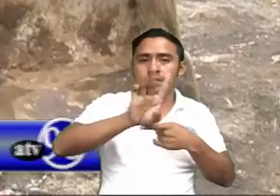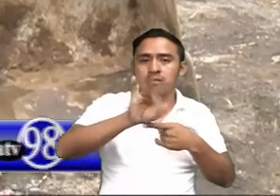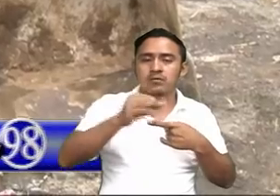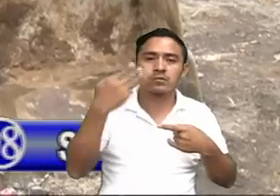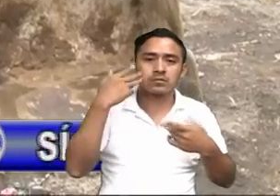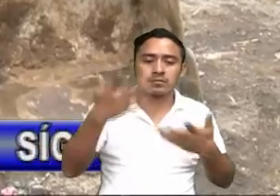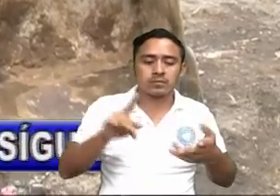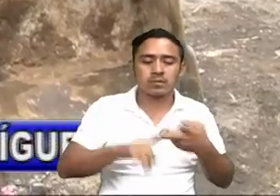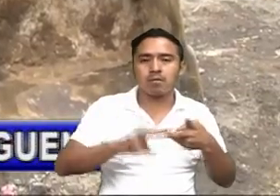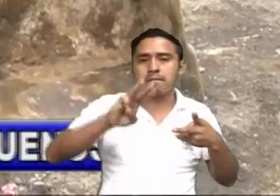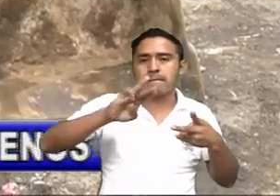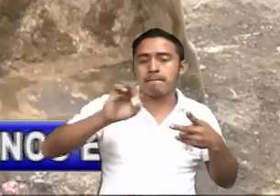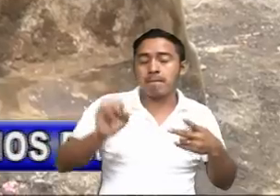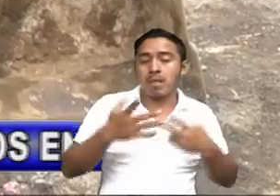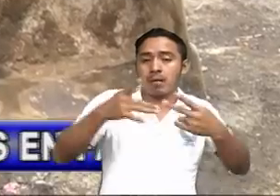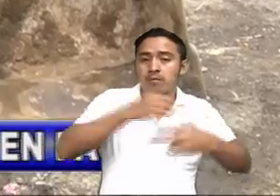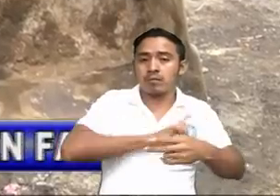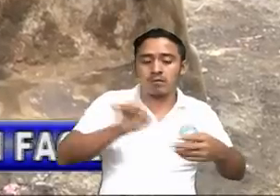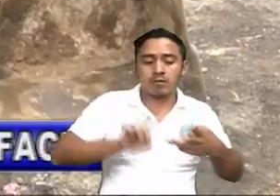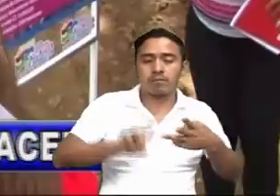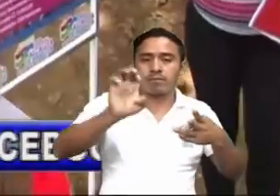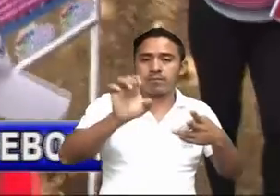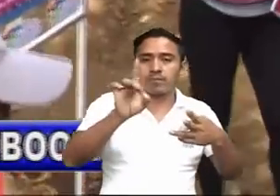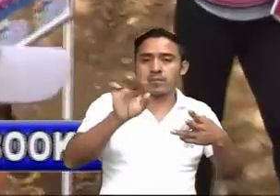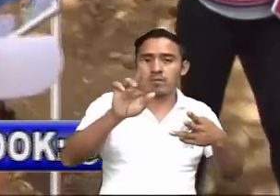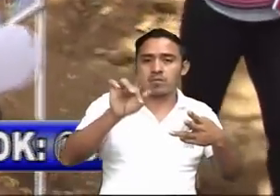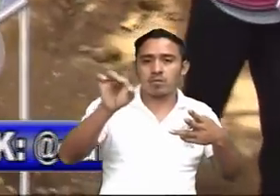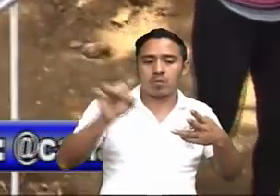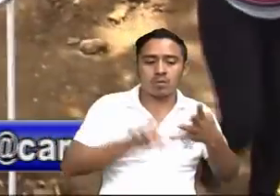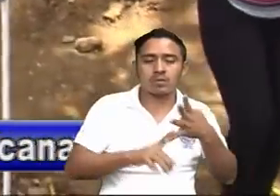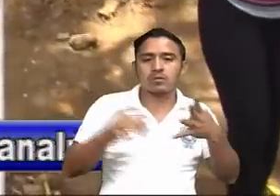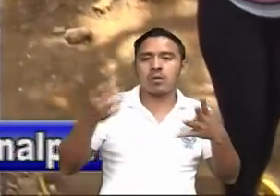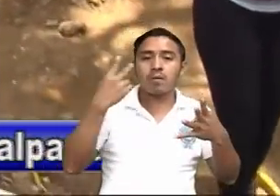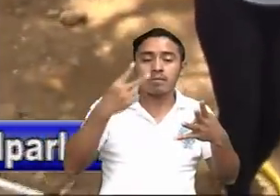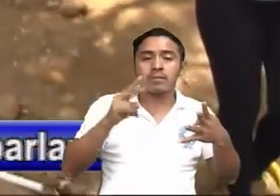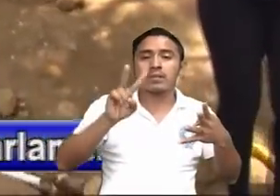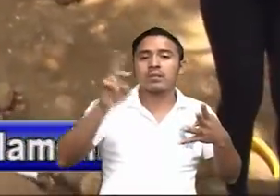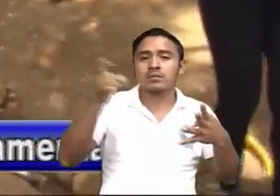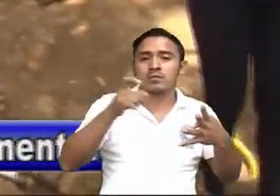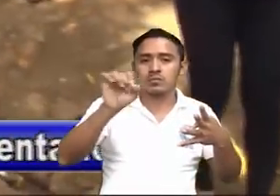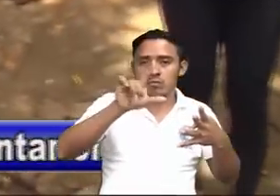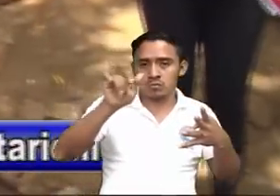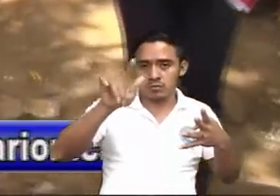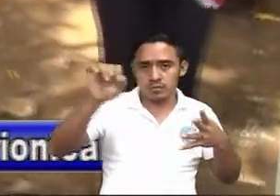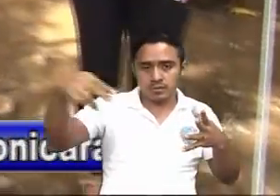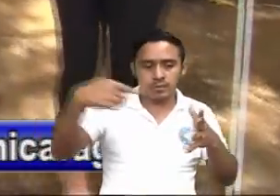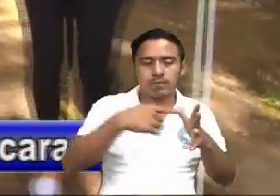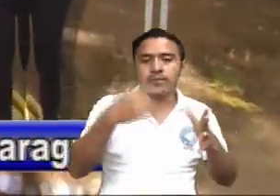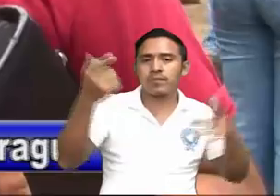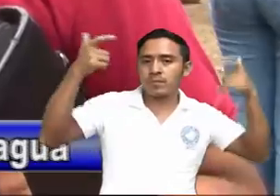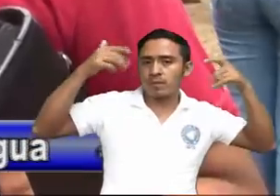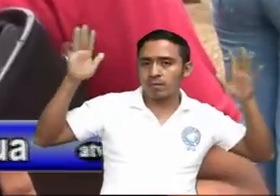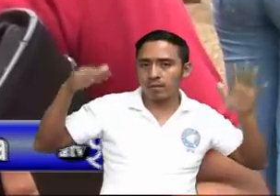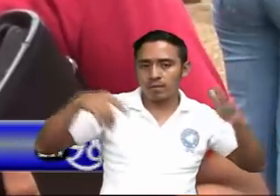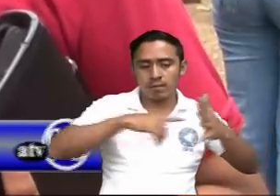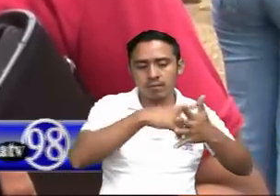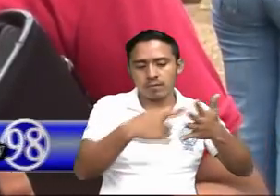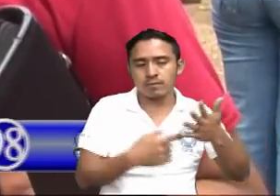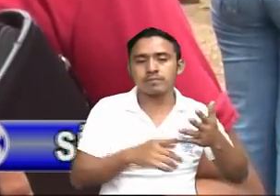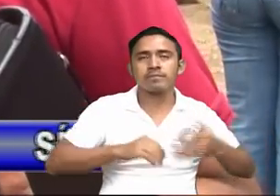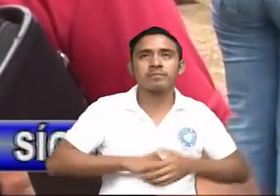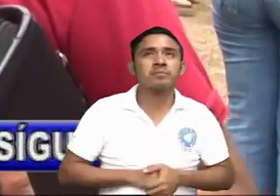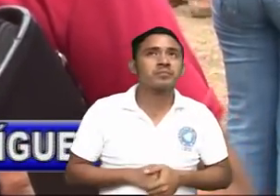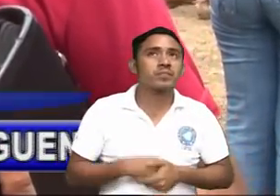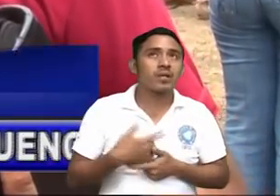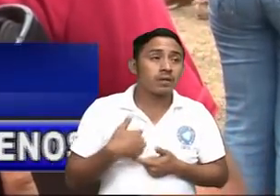Mayo, Milagro de Dios, Eduardo Contreras, Vista Solotlán y Los Ángeles. Para nosotros, verdad, es una